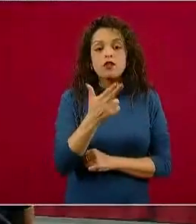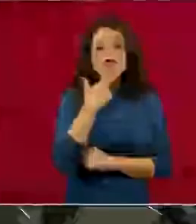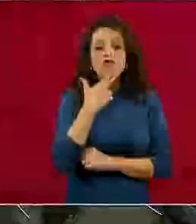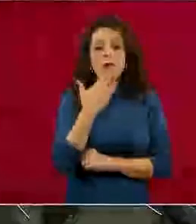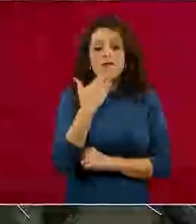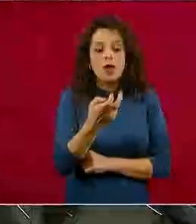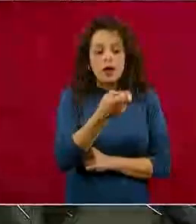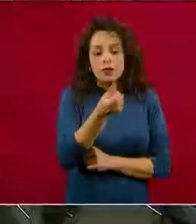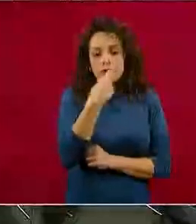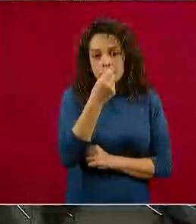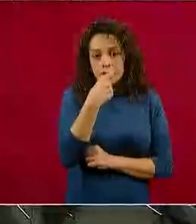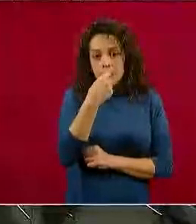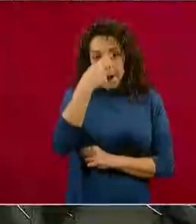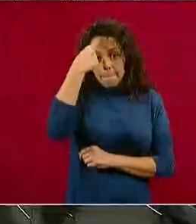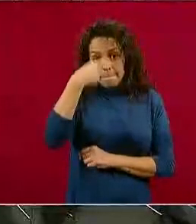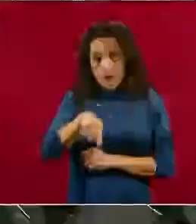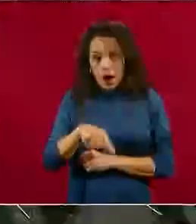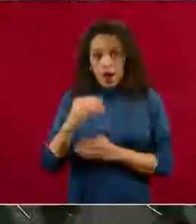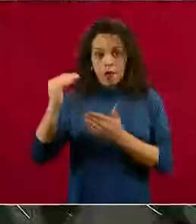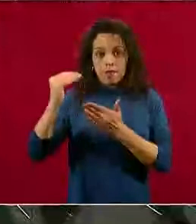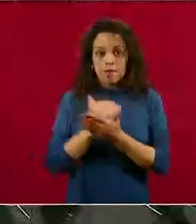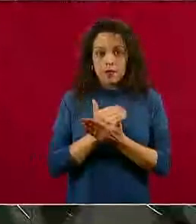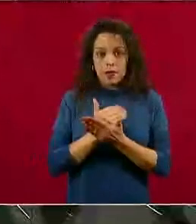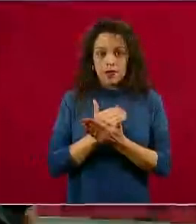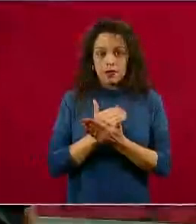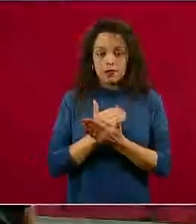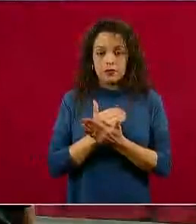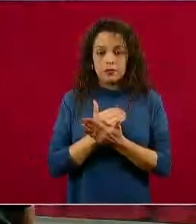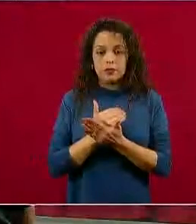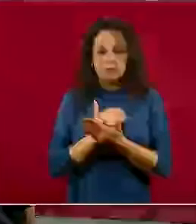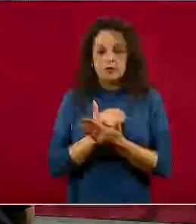estos fármacos para disminuir las